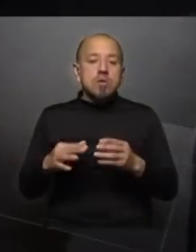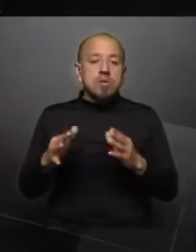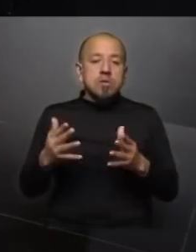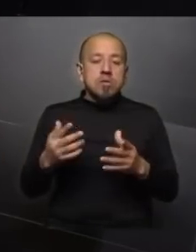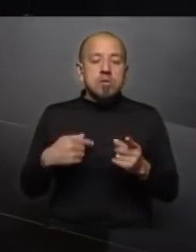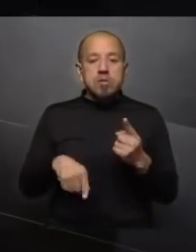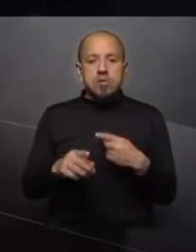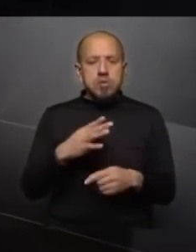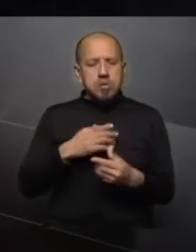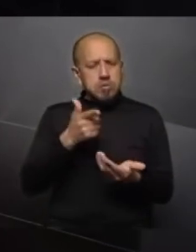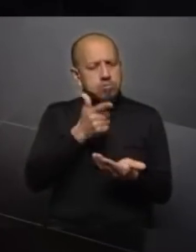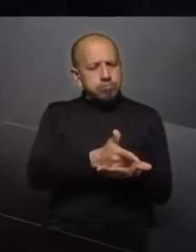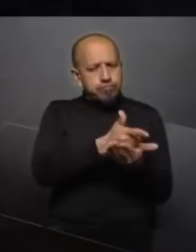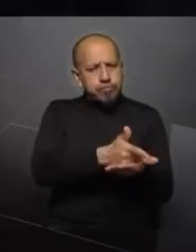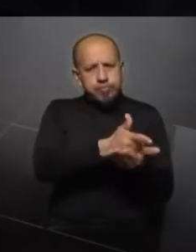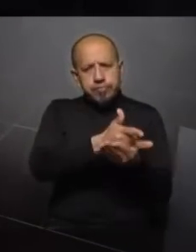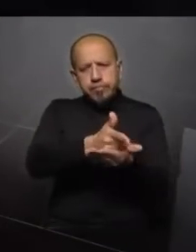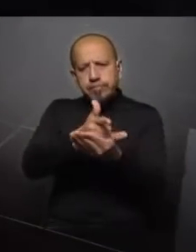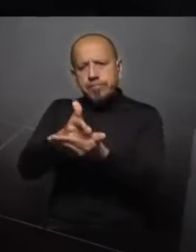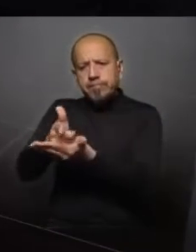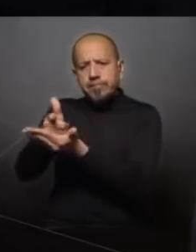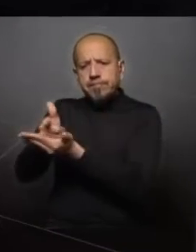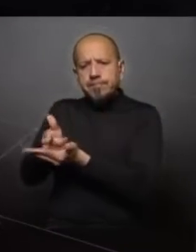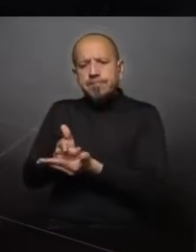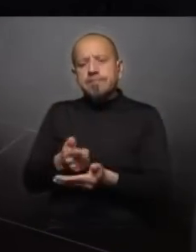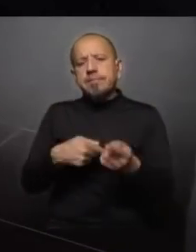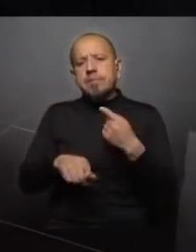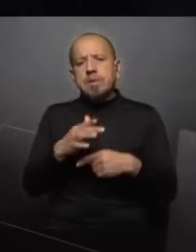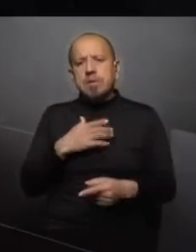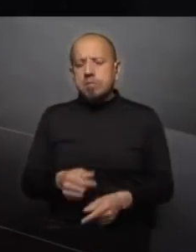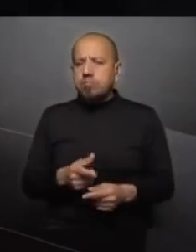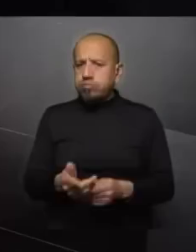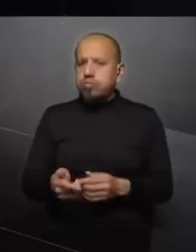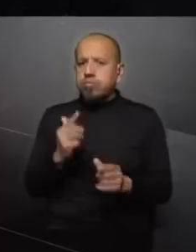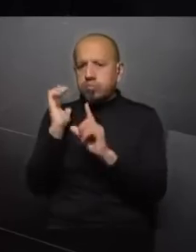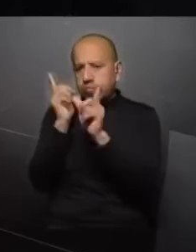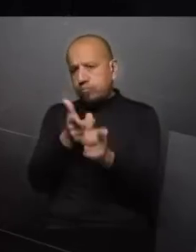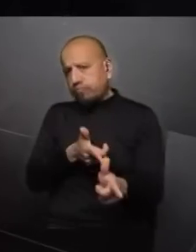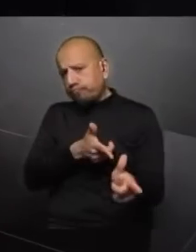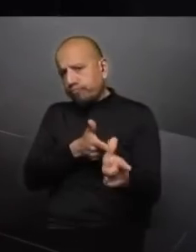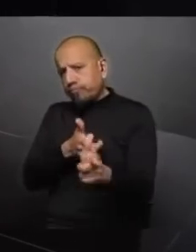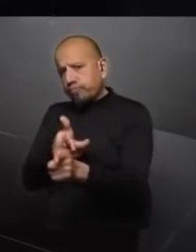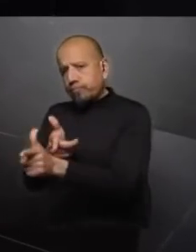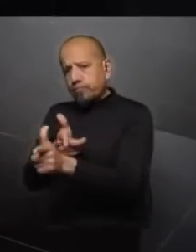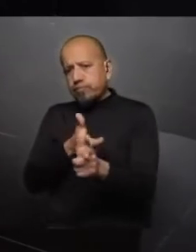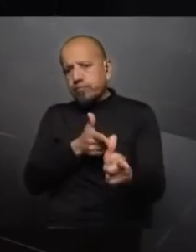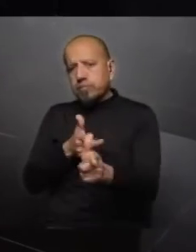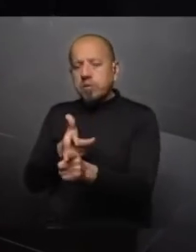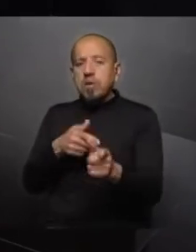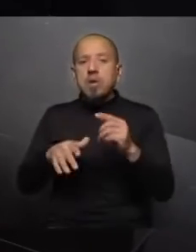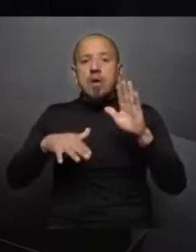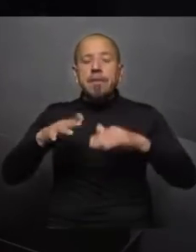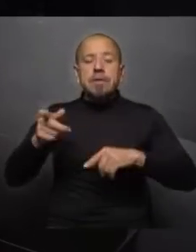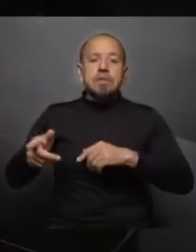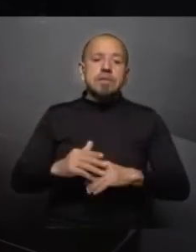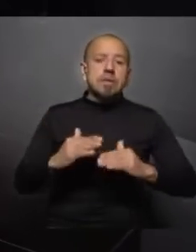y balaceras hablamos de de balas incluso de hueso calibre que en algunos casos hay alguna familia que han atravesado Y